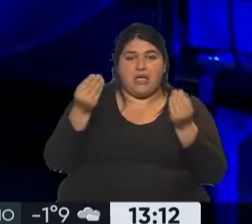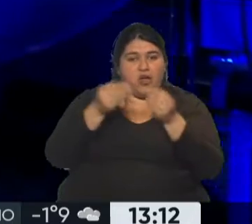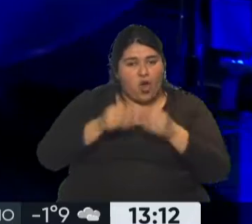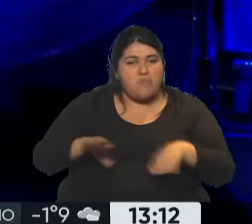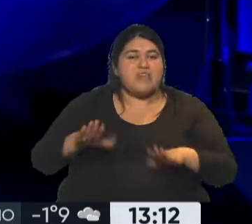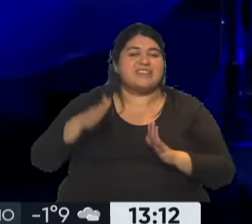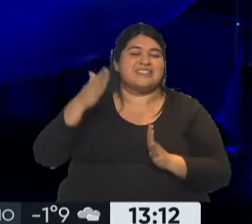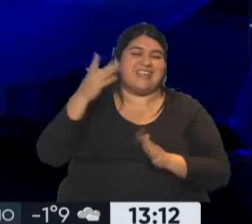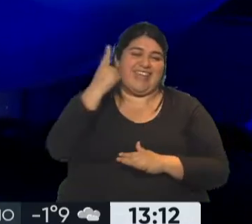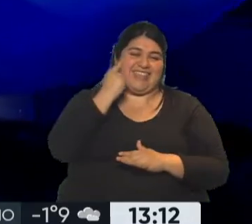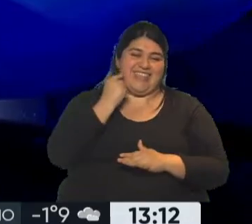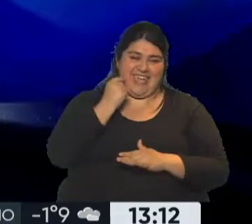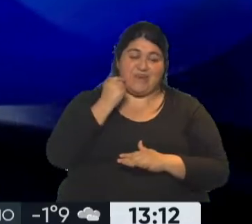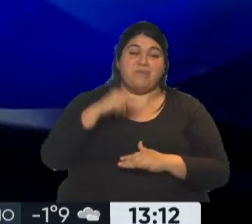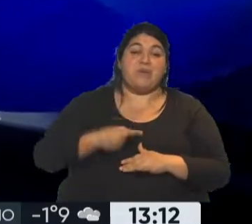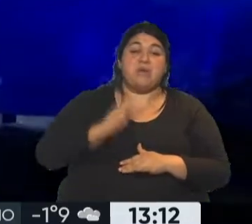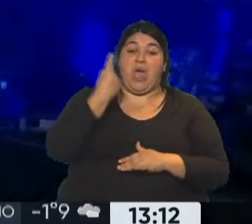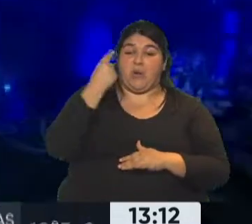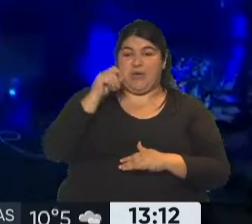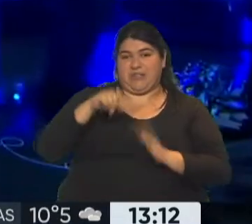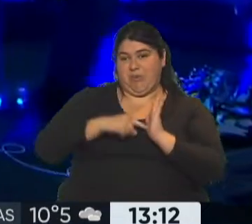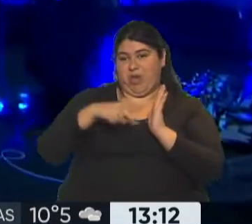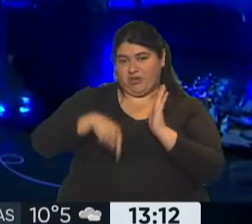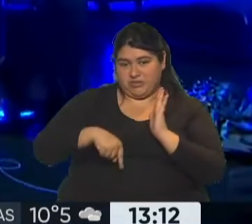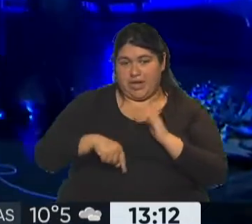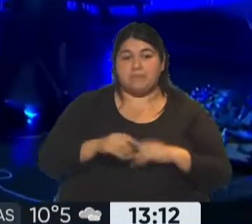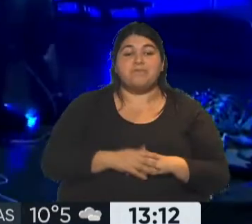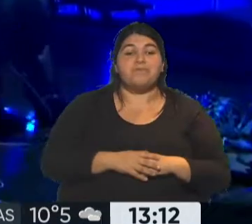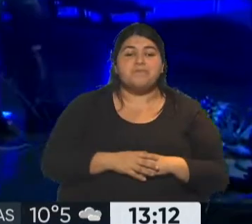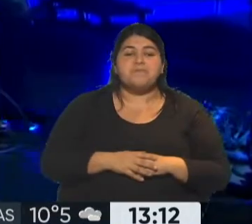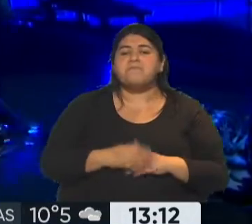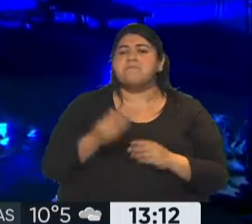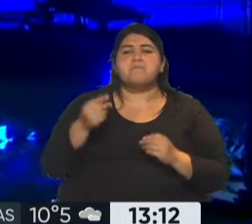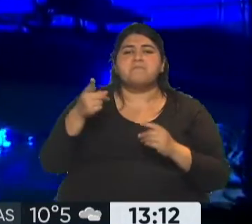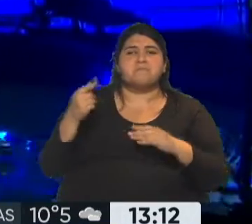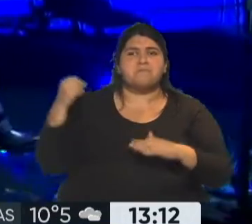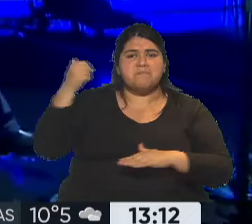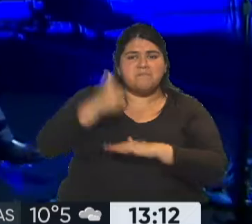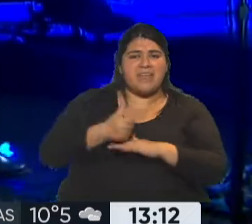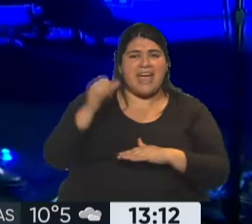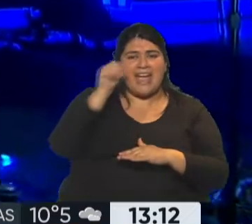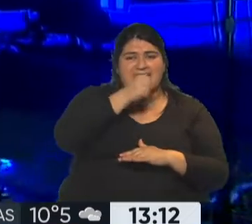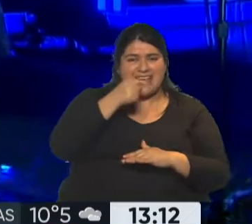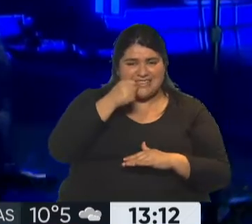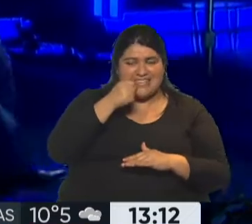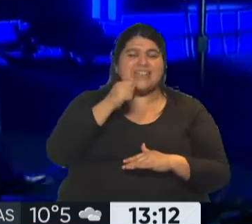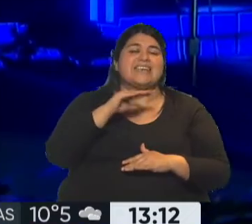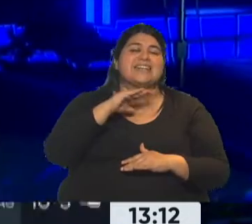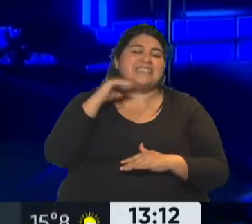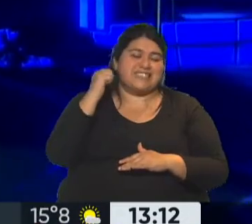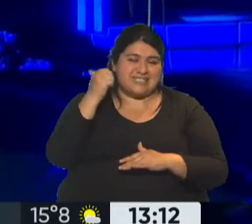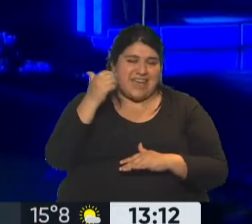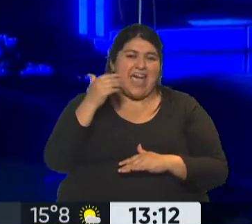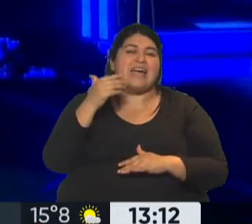Primavera Sound, primera vez en Buenos Aires. Claro, está Jack White. ¿Y qué te puedo decir? Está Jack White, están los